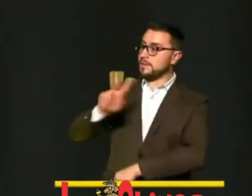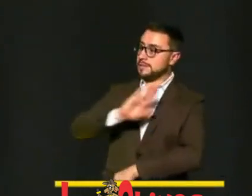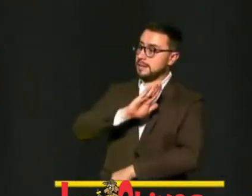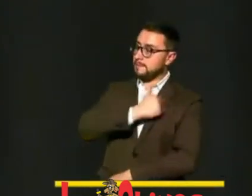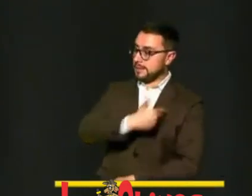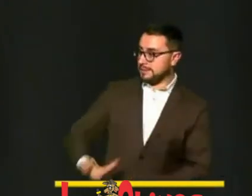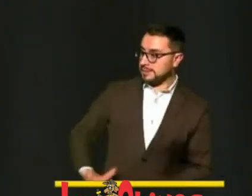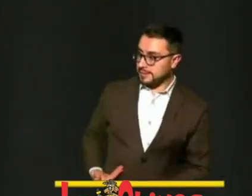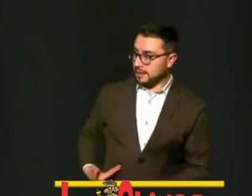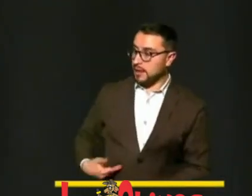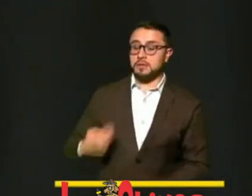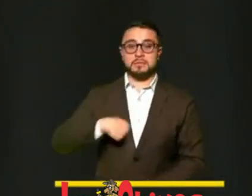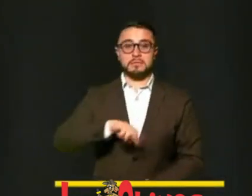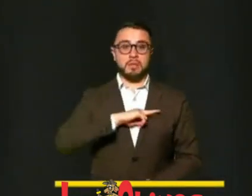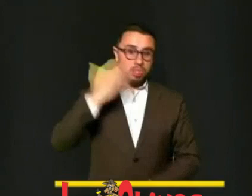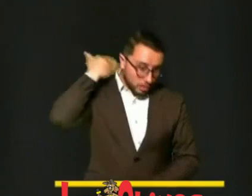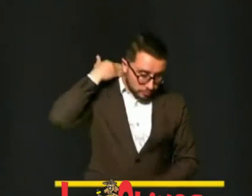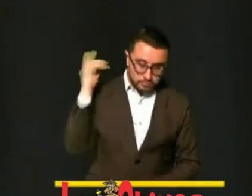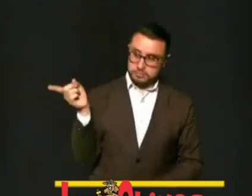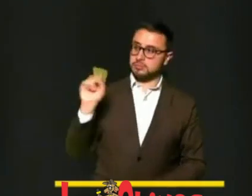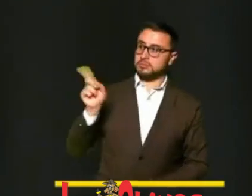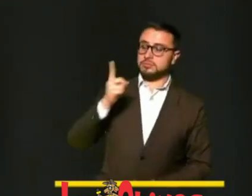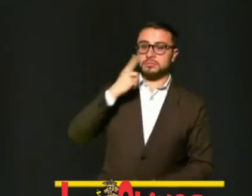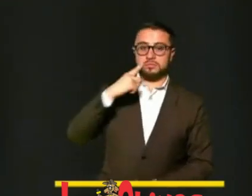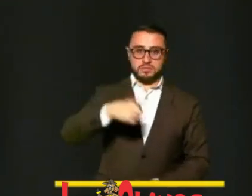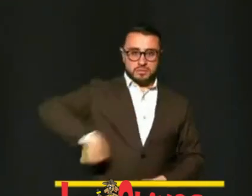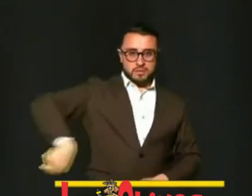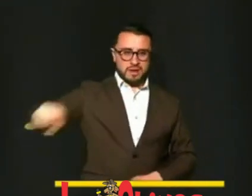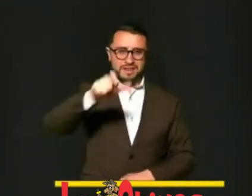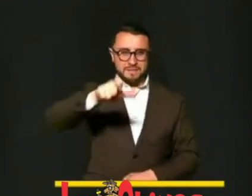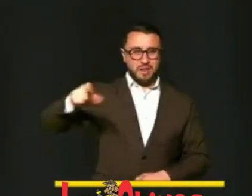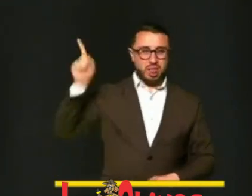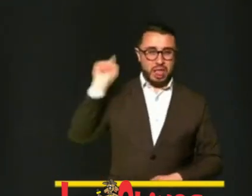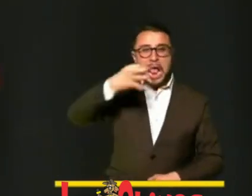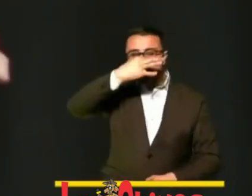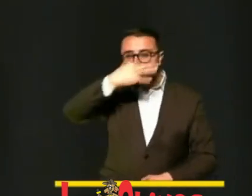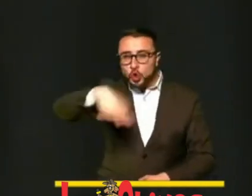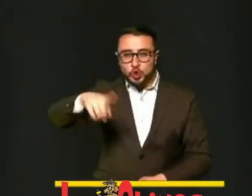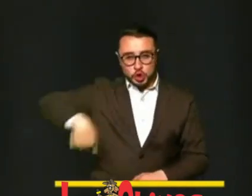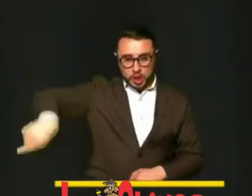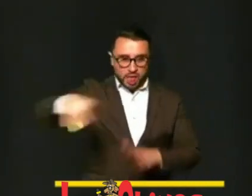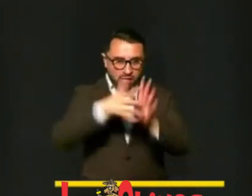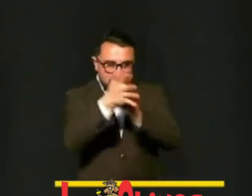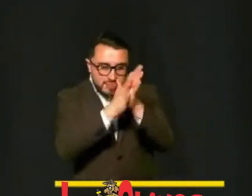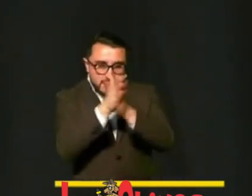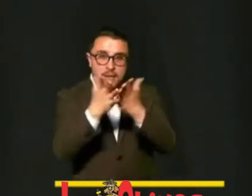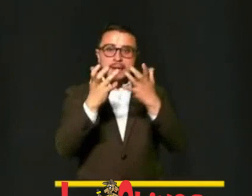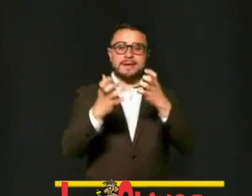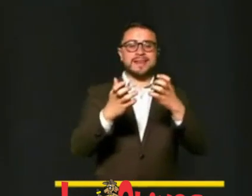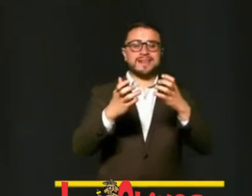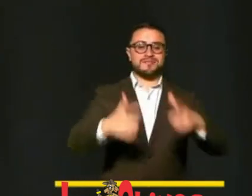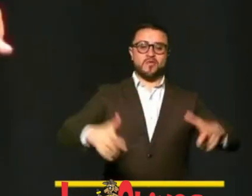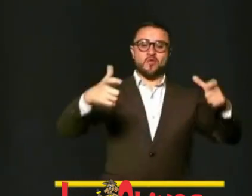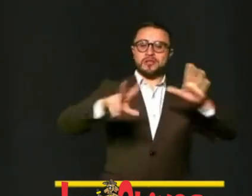están buscando el establecimiento sucio es frenar las reformas políticas que